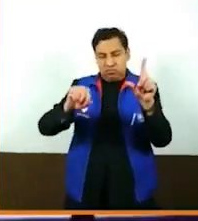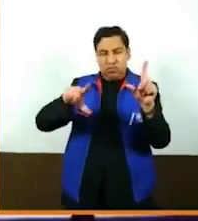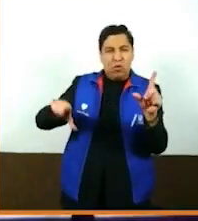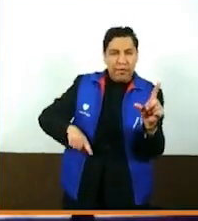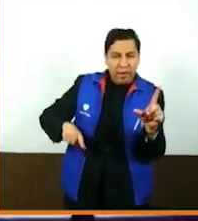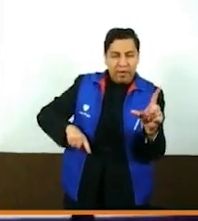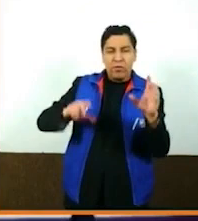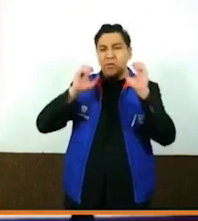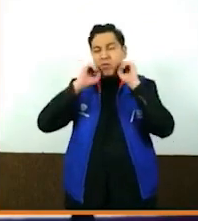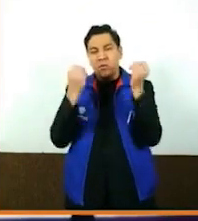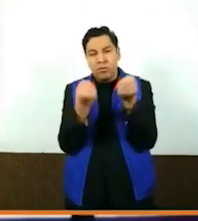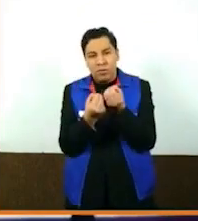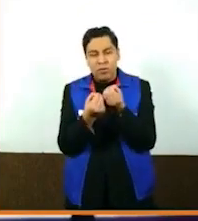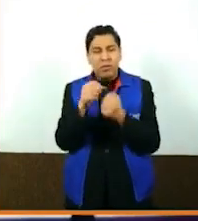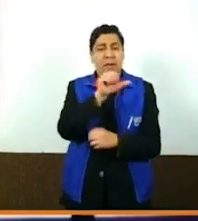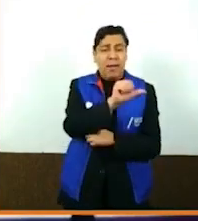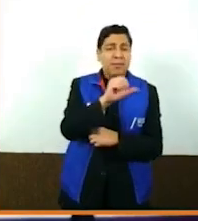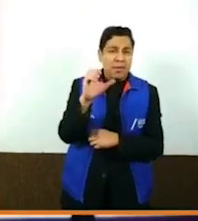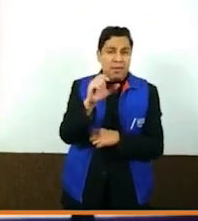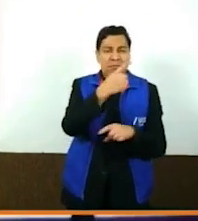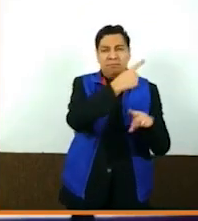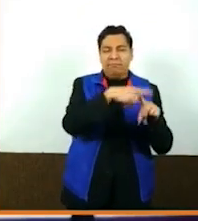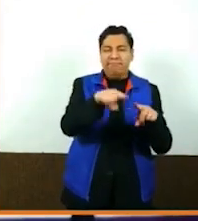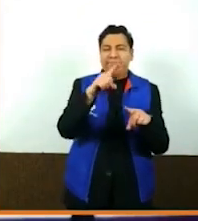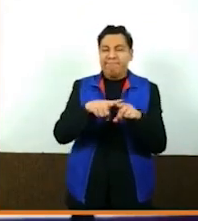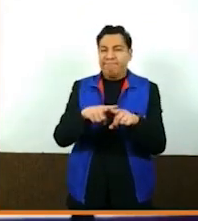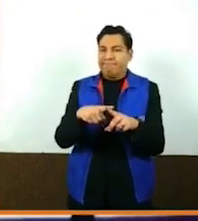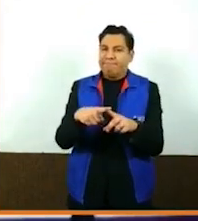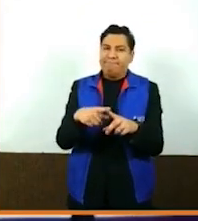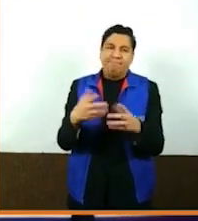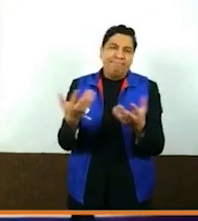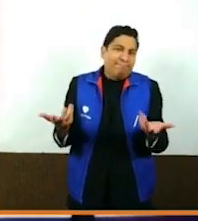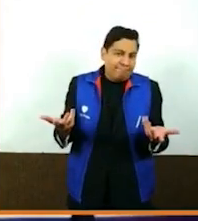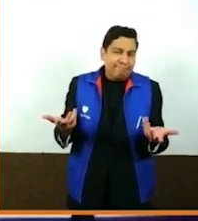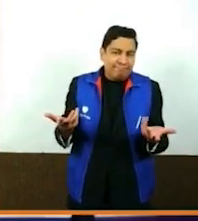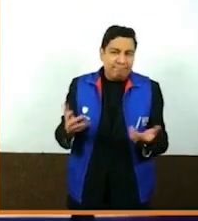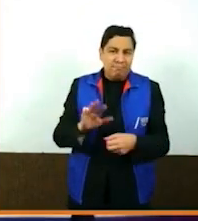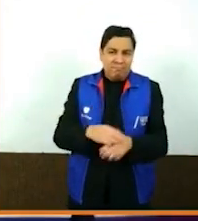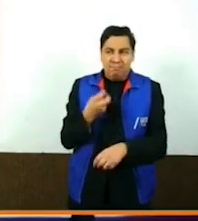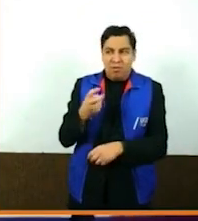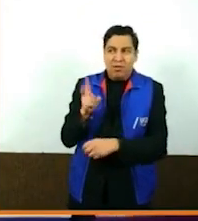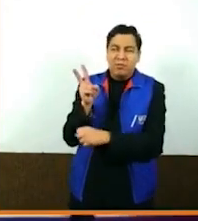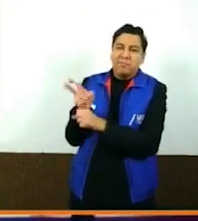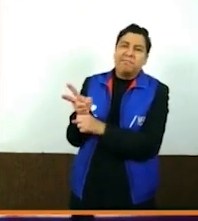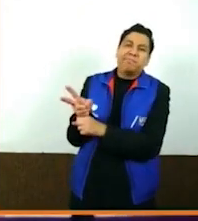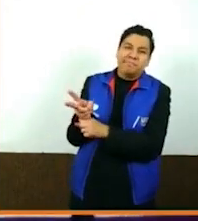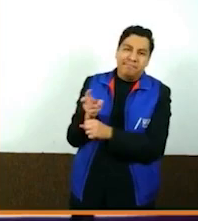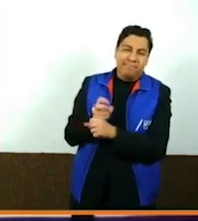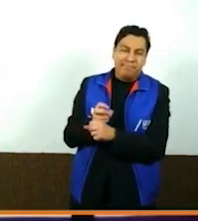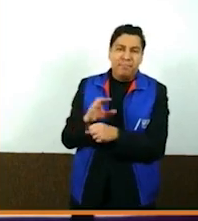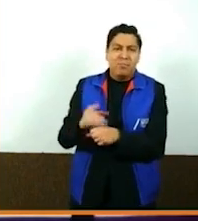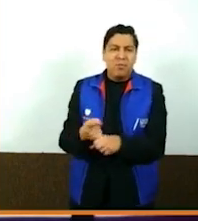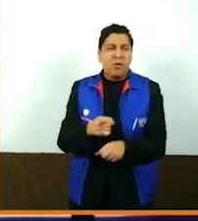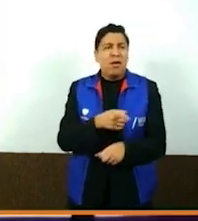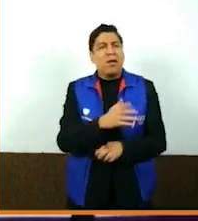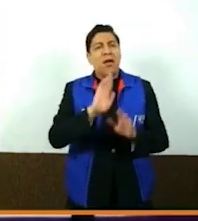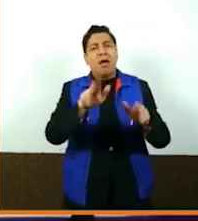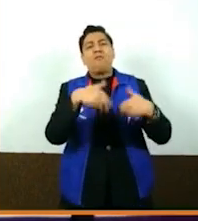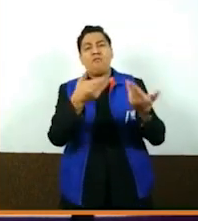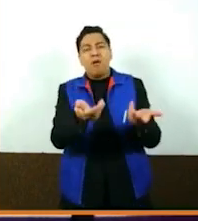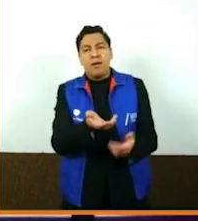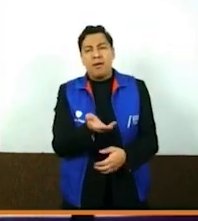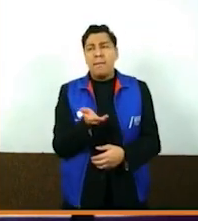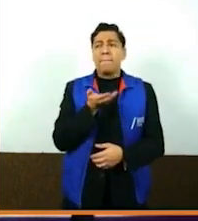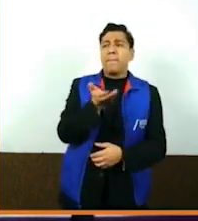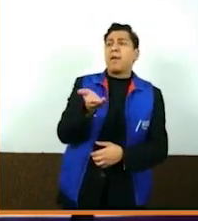con organizaciones de la sociedad civil y evidentemente con muchas causas ciudadanas que tienen que ver